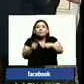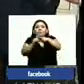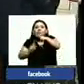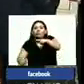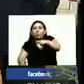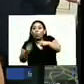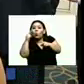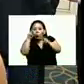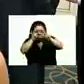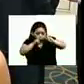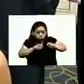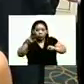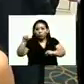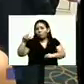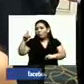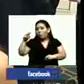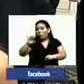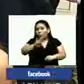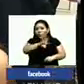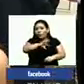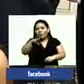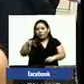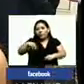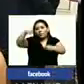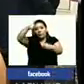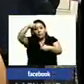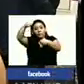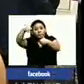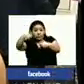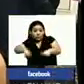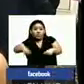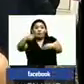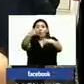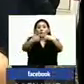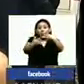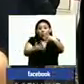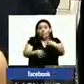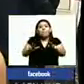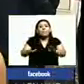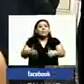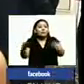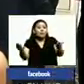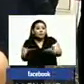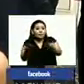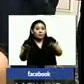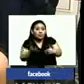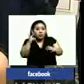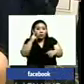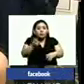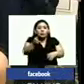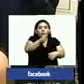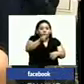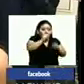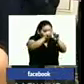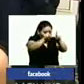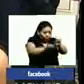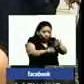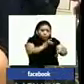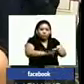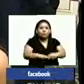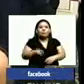sus familiares. Y dos, que sea aprobada la ley que faculte para la creación y existencia del banco de datos de ADN.